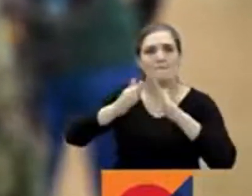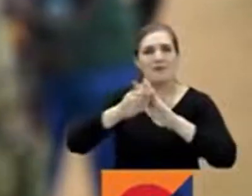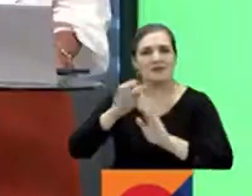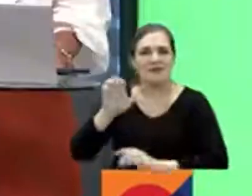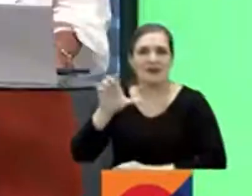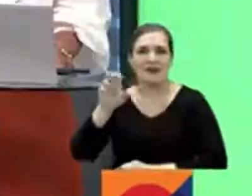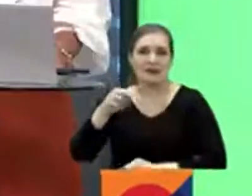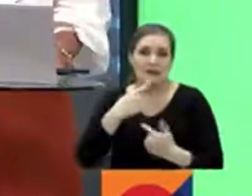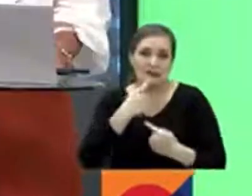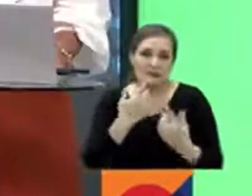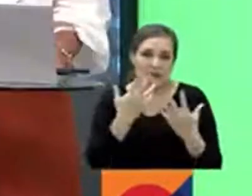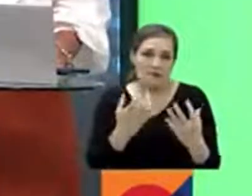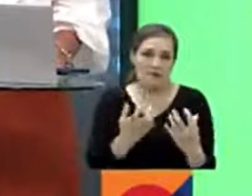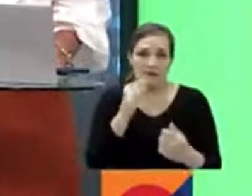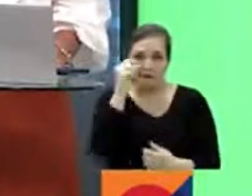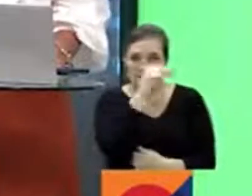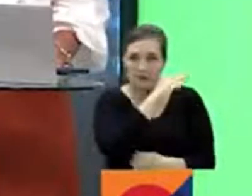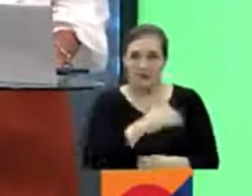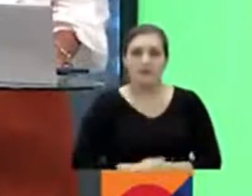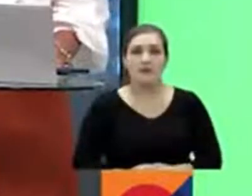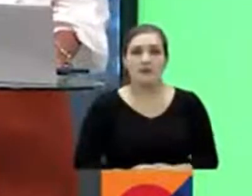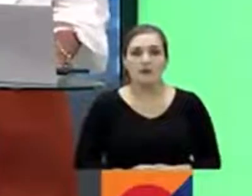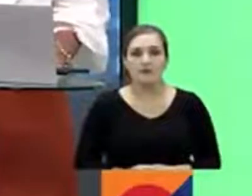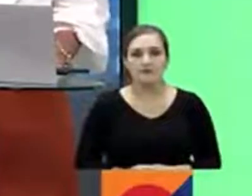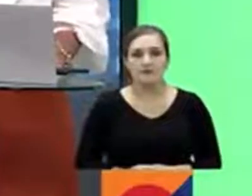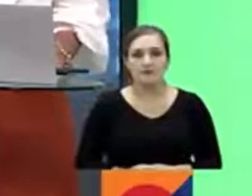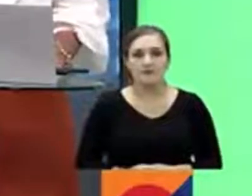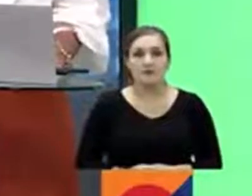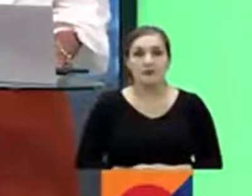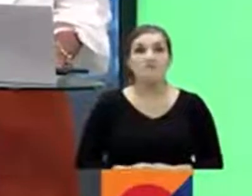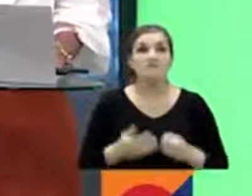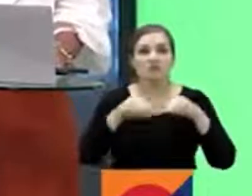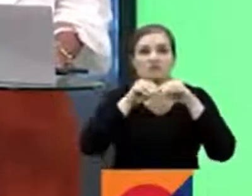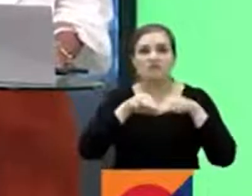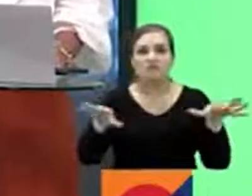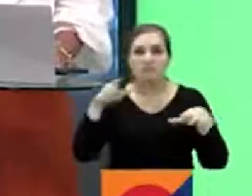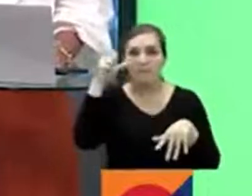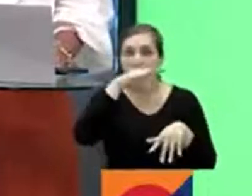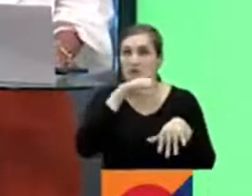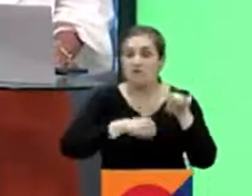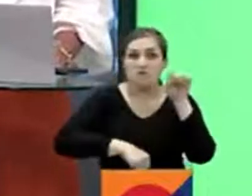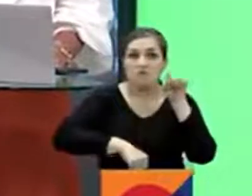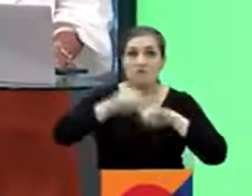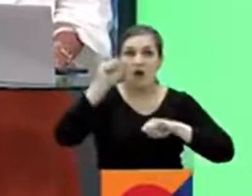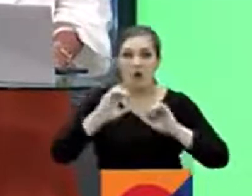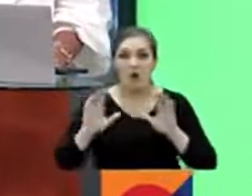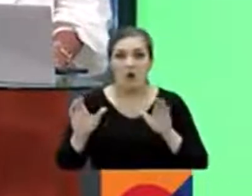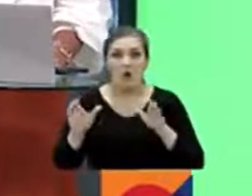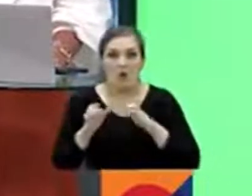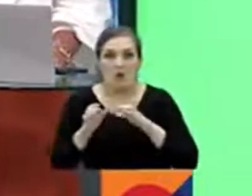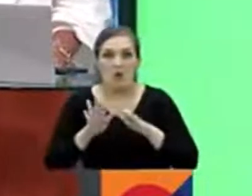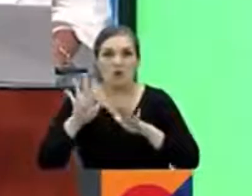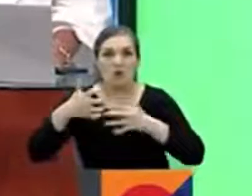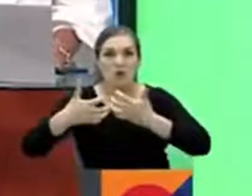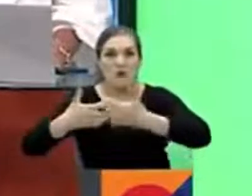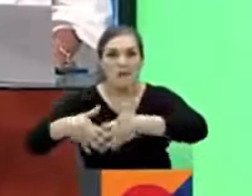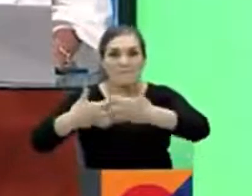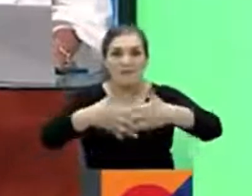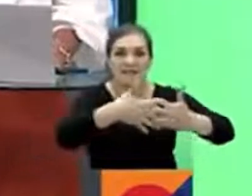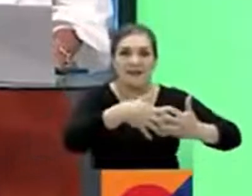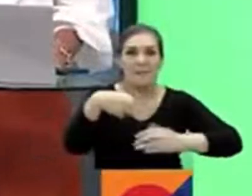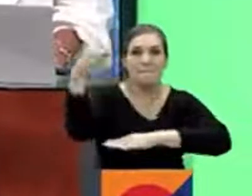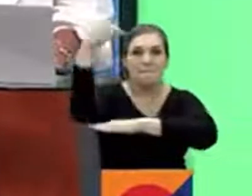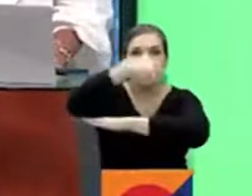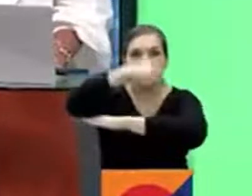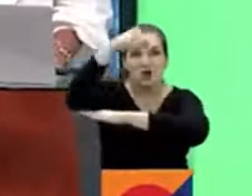ELN. Luego de conocerse el triunfo de Gustavo Petro, las acciones de las petroleras que trabajan en Colombia cayeron.